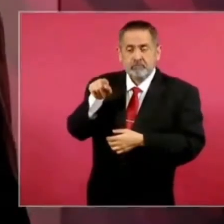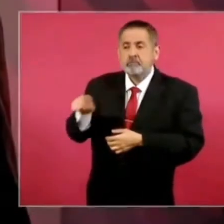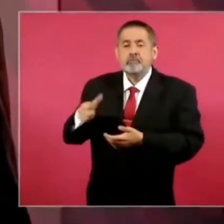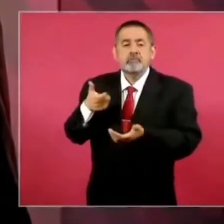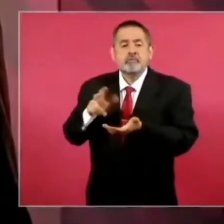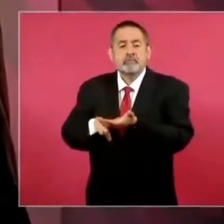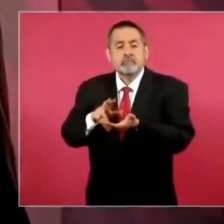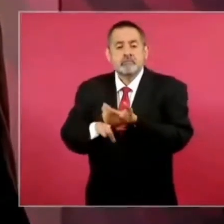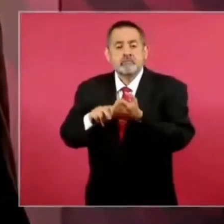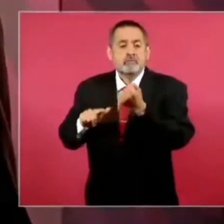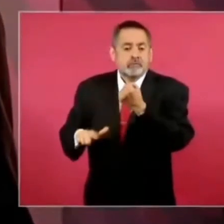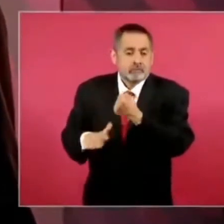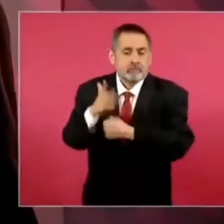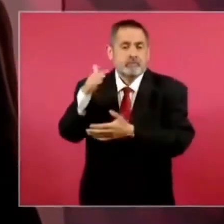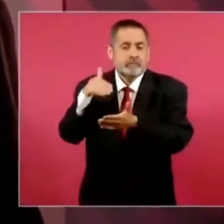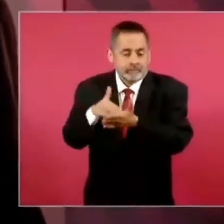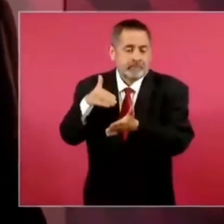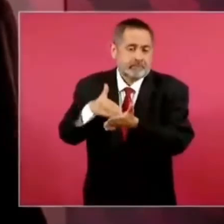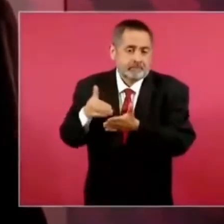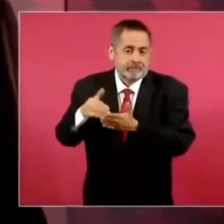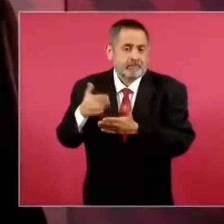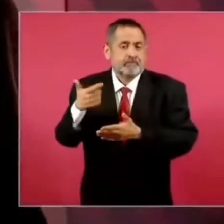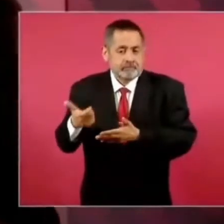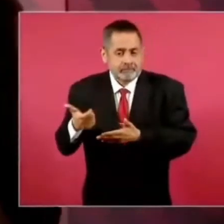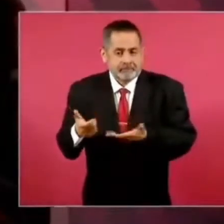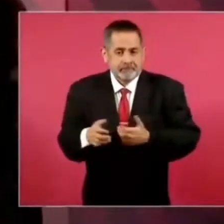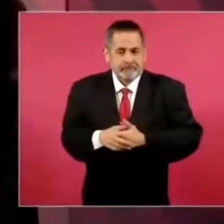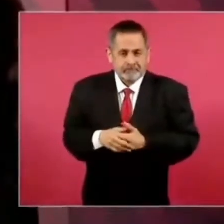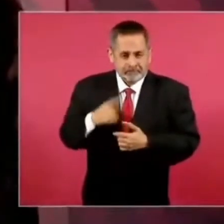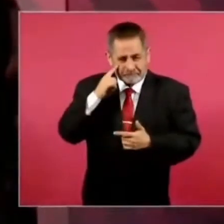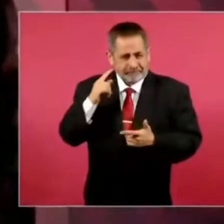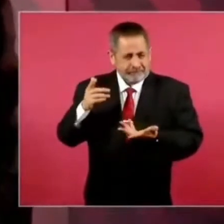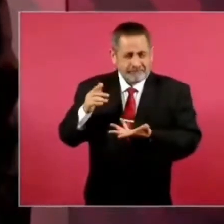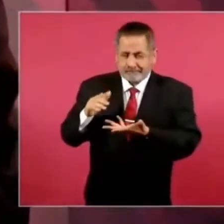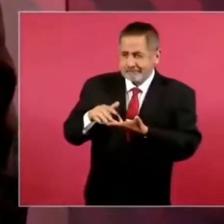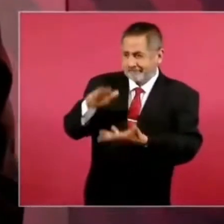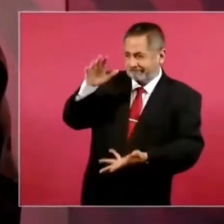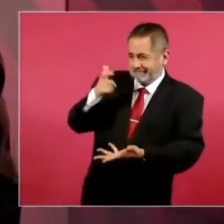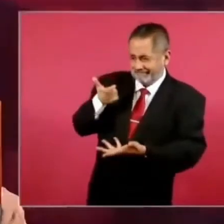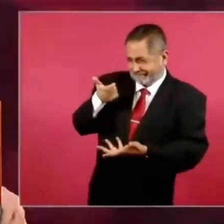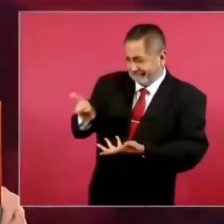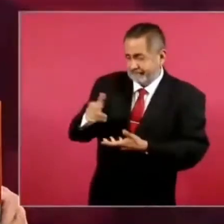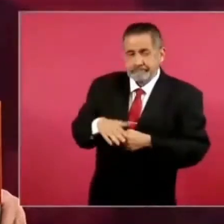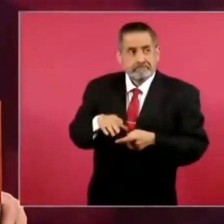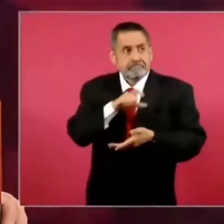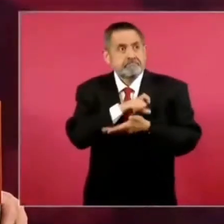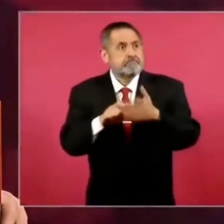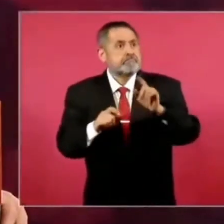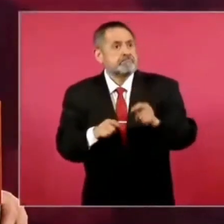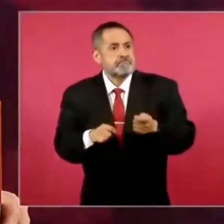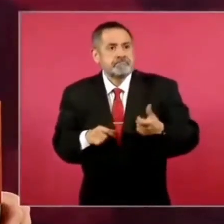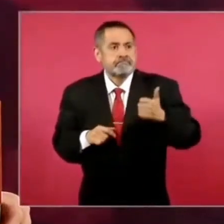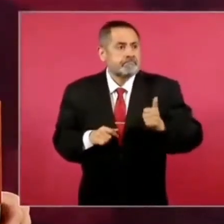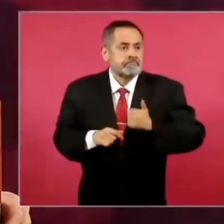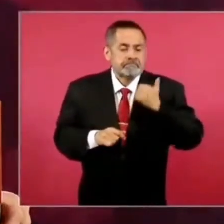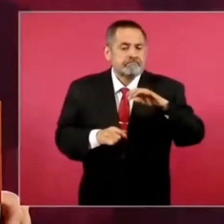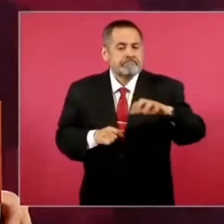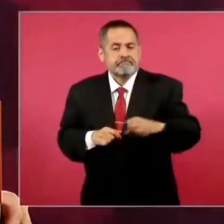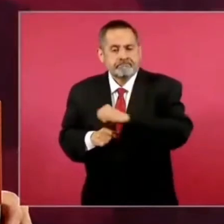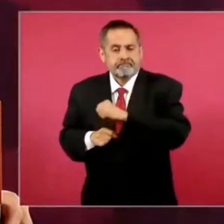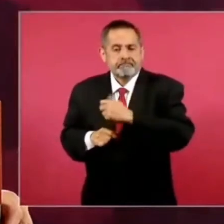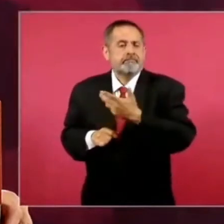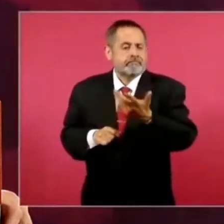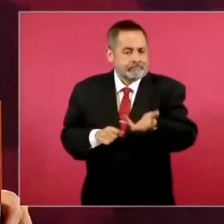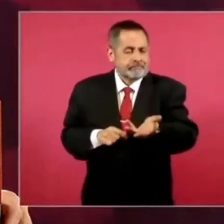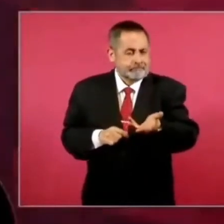costando 12.000 millones de dólares. O sea, para que tengan una idea de cómo estaba